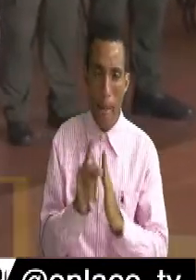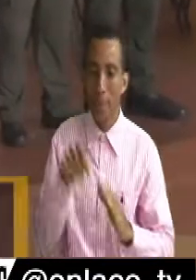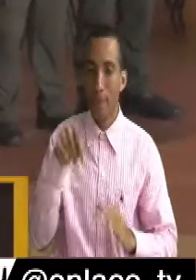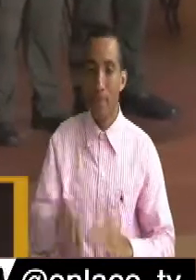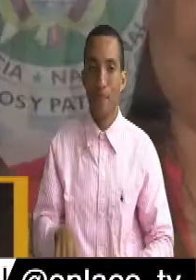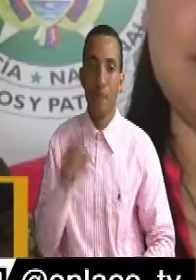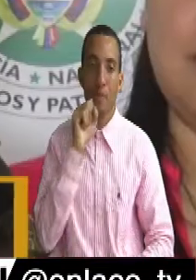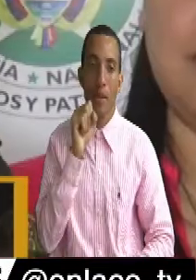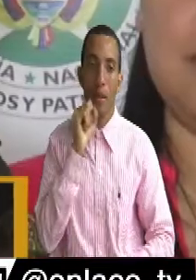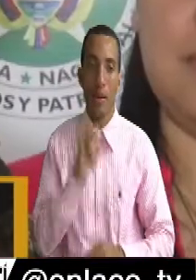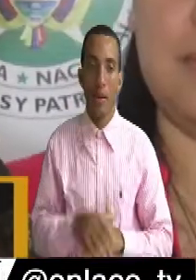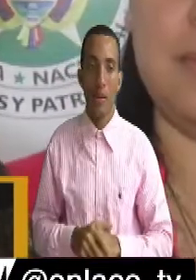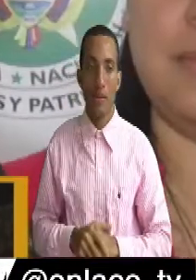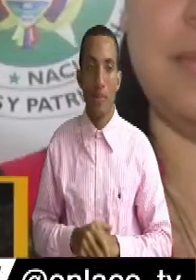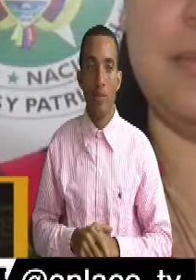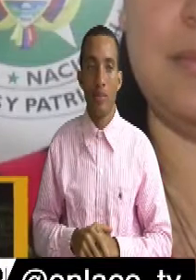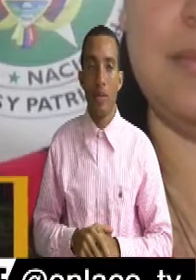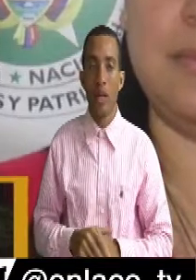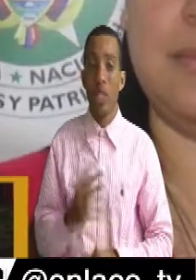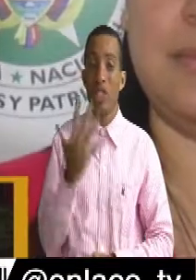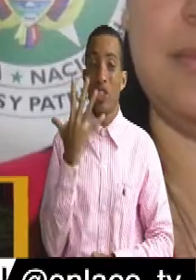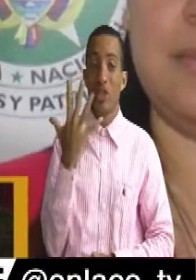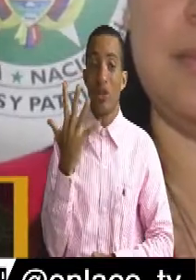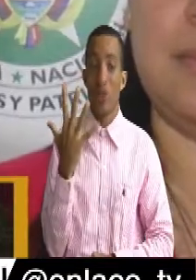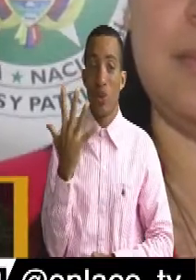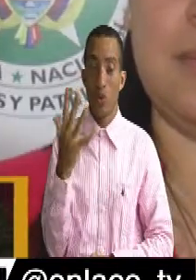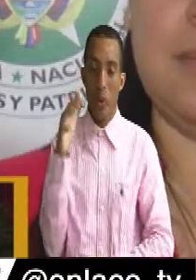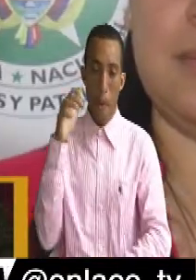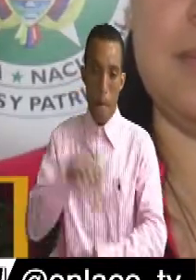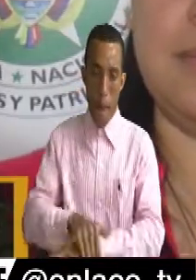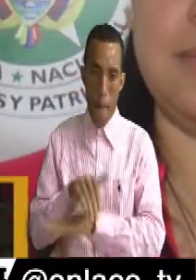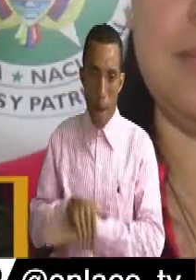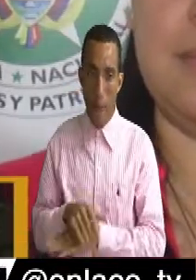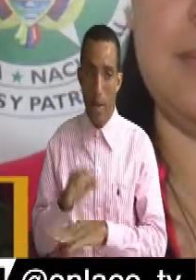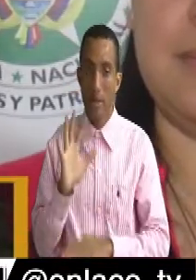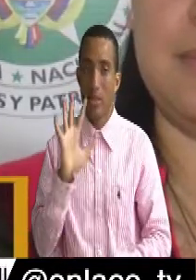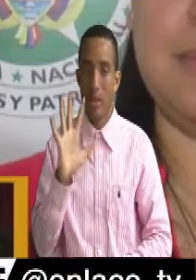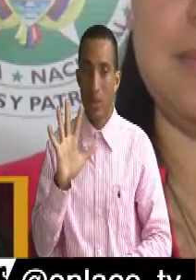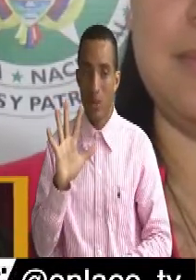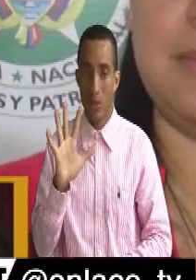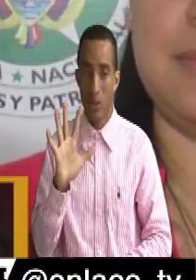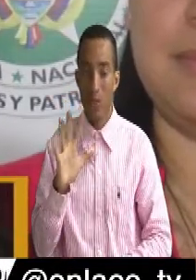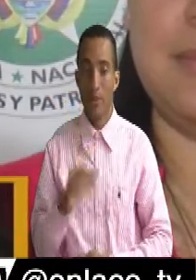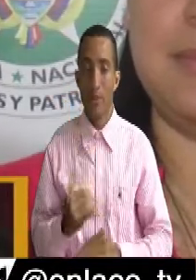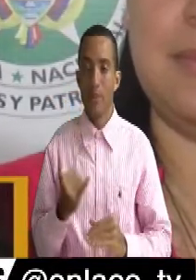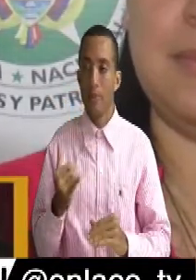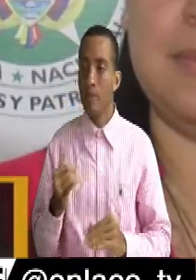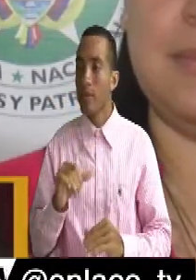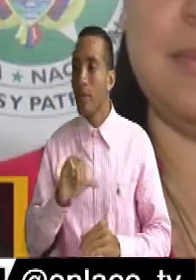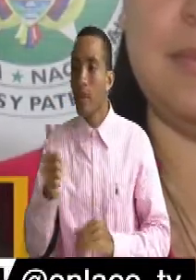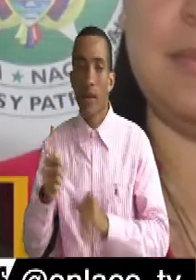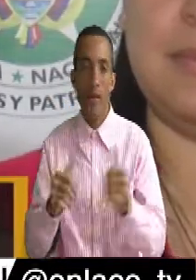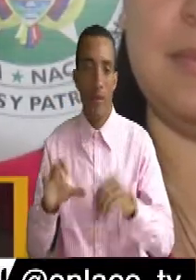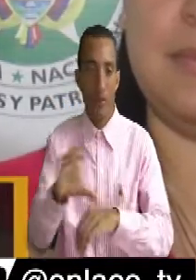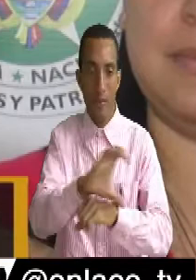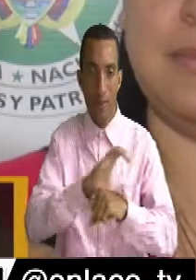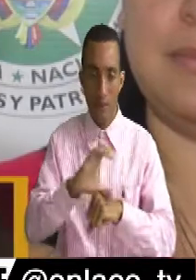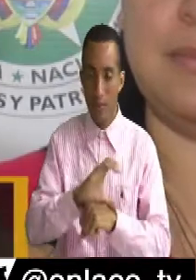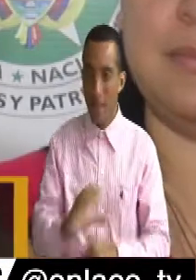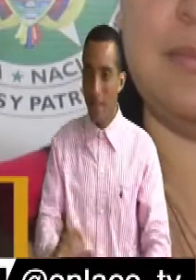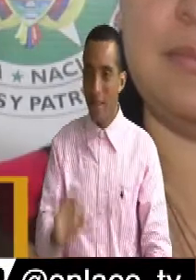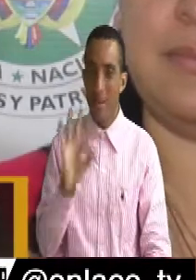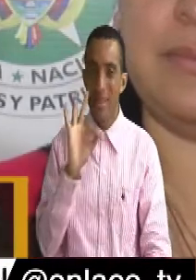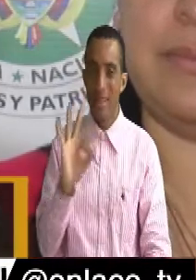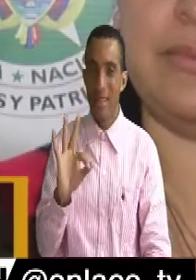petrolero. Logran 5 importantes capturas en diferentes partes de la ciudad, relacionadas con 3 casos